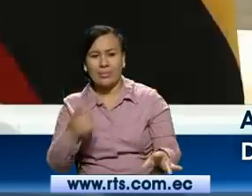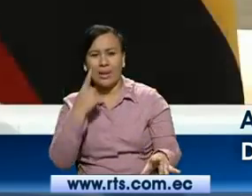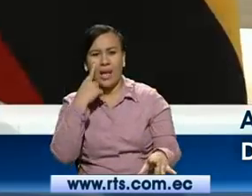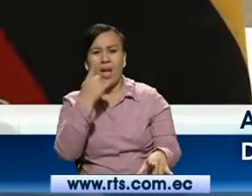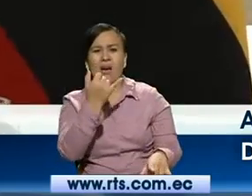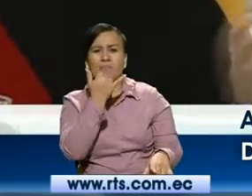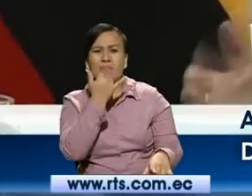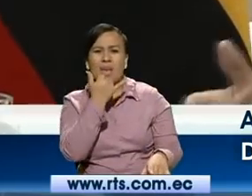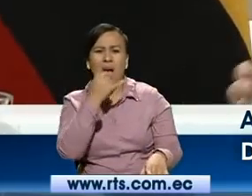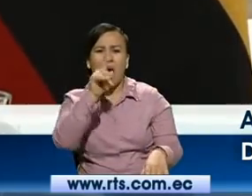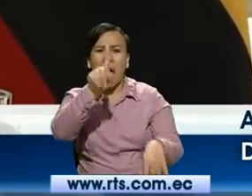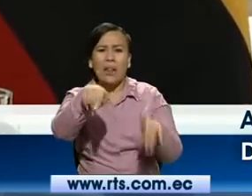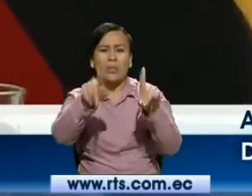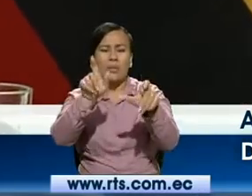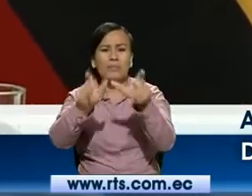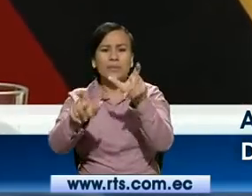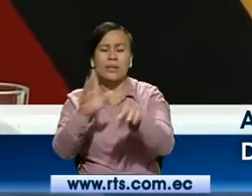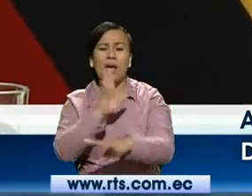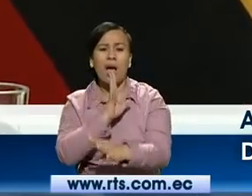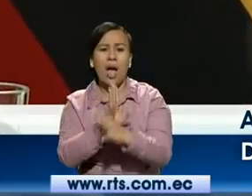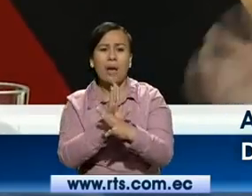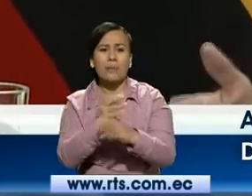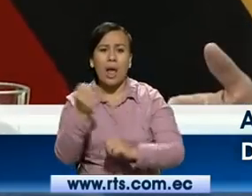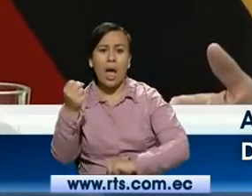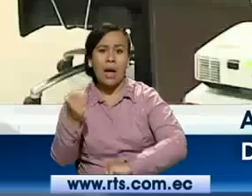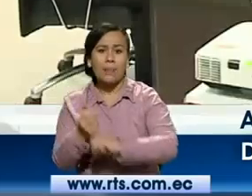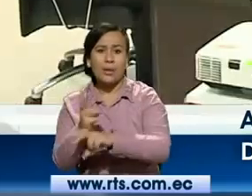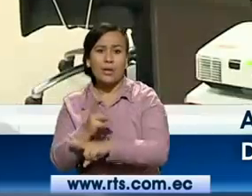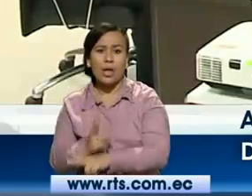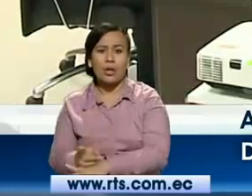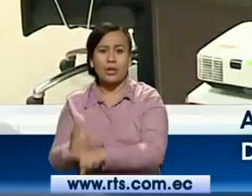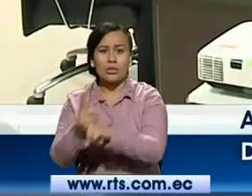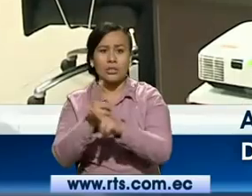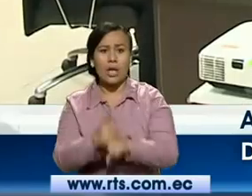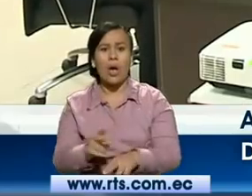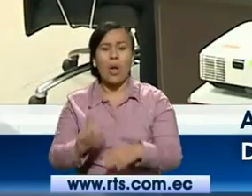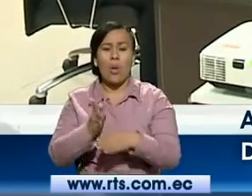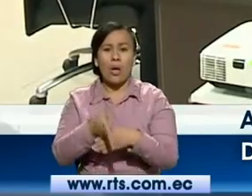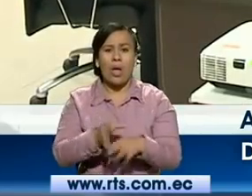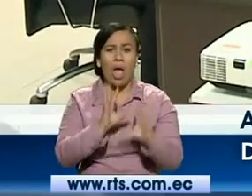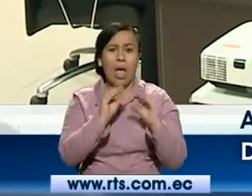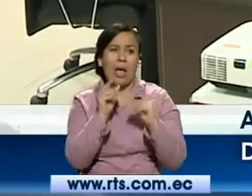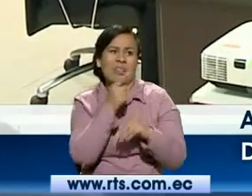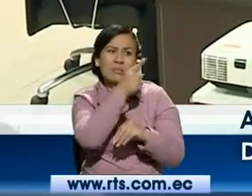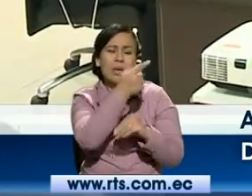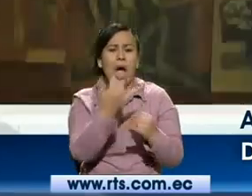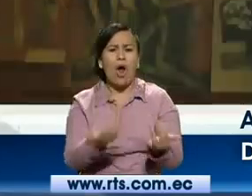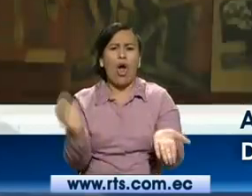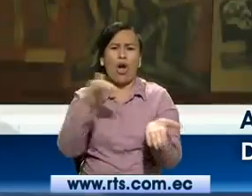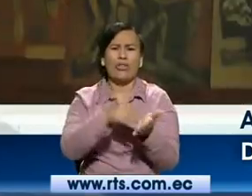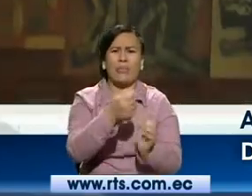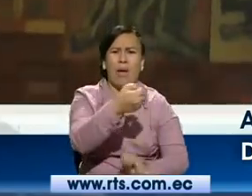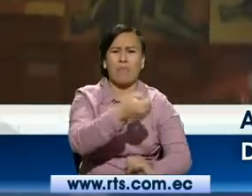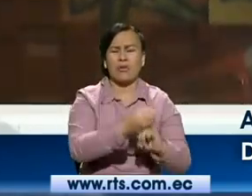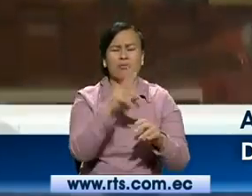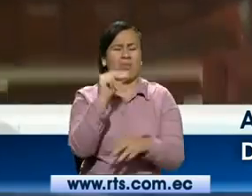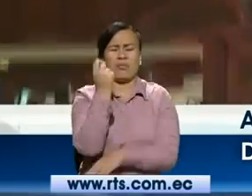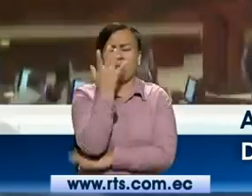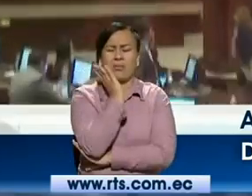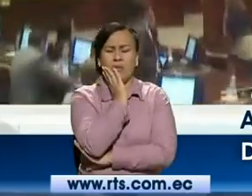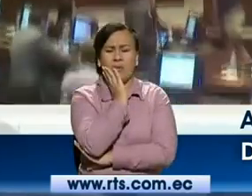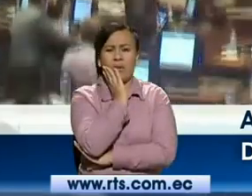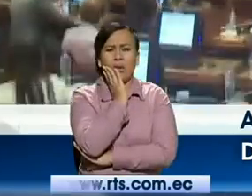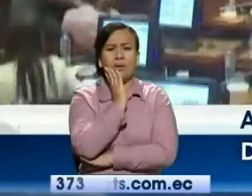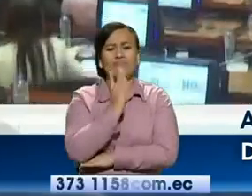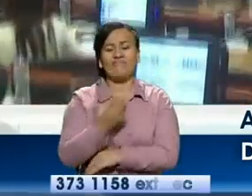de algunos oficialistas que en un momento apoyaron al Consejo, luego lo criticaron y nuevamente lo apoyan. Que detrás de todo esto